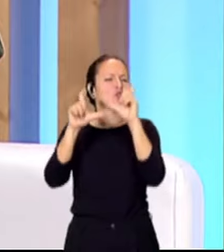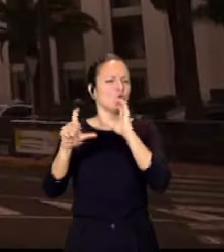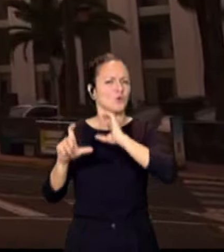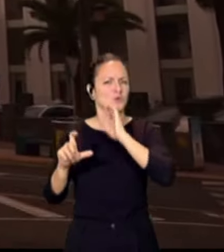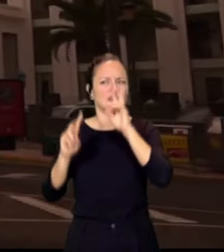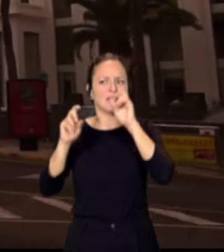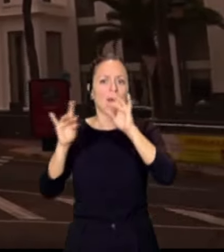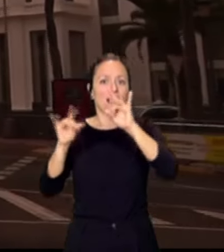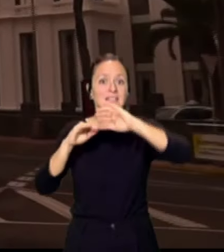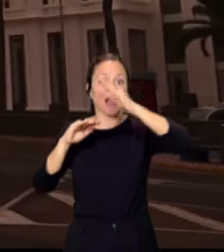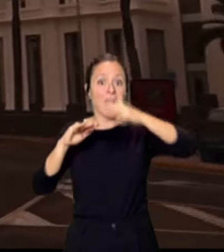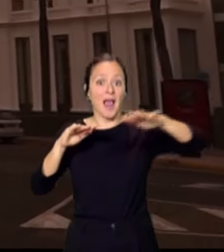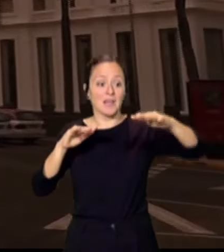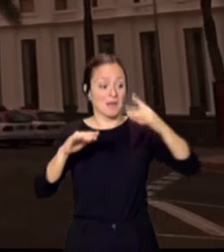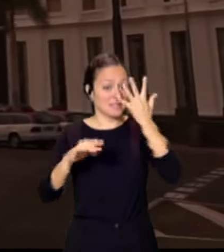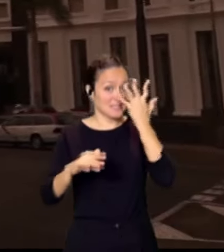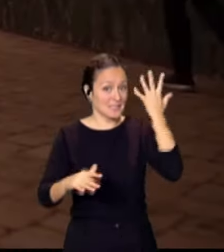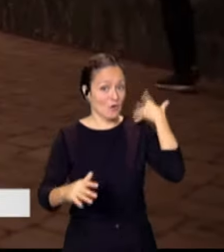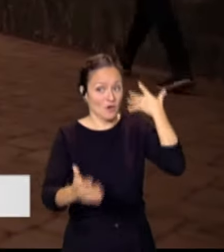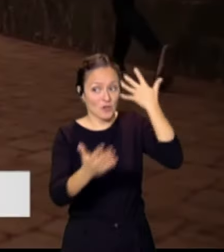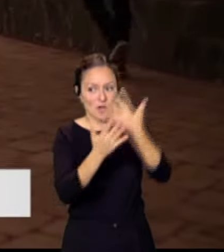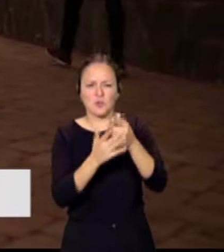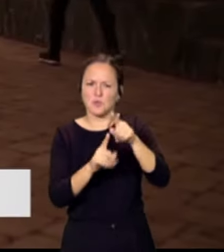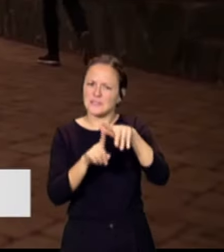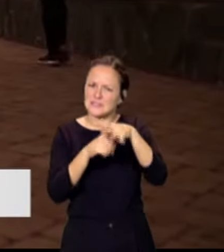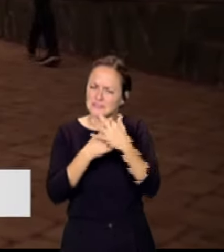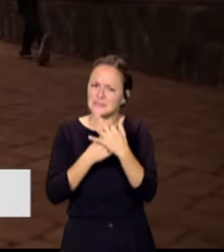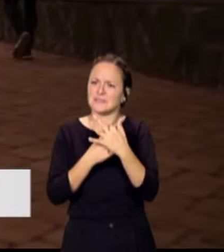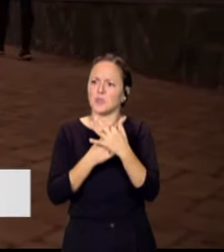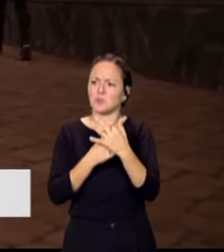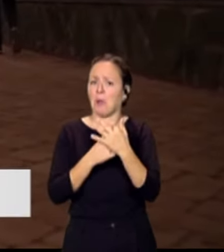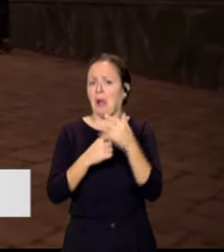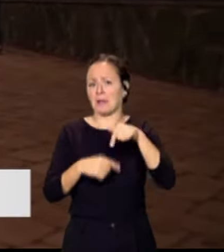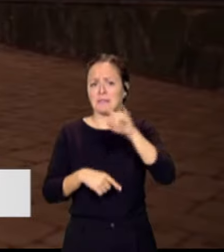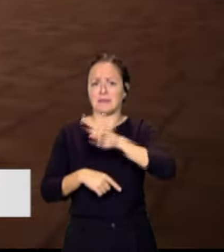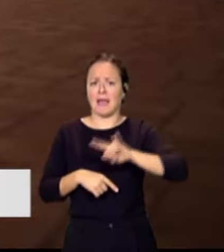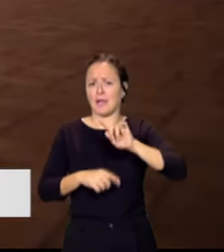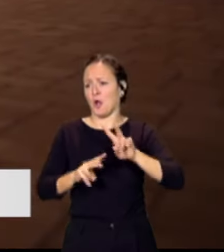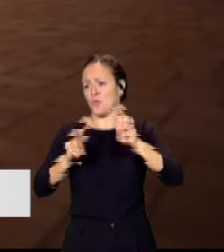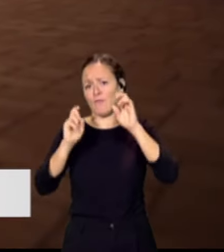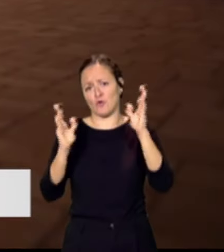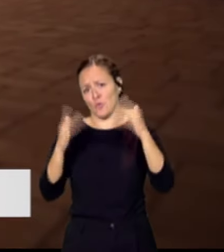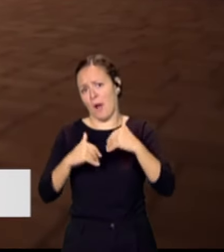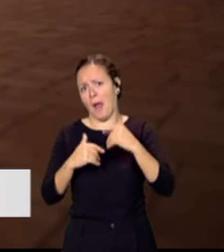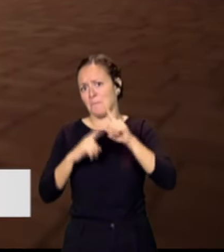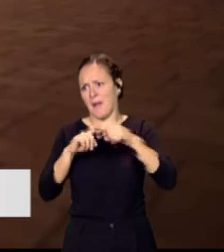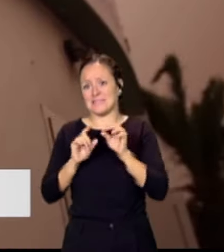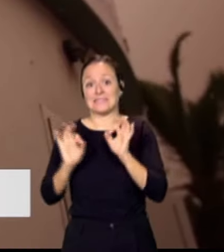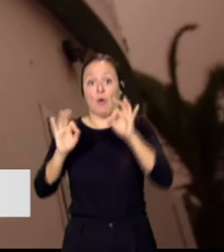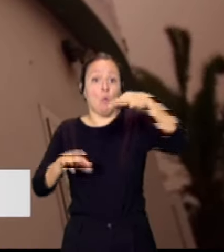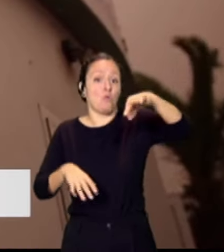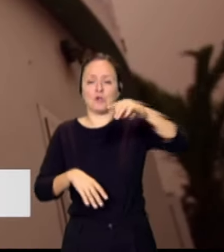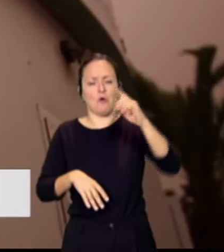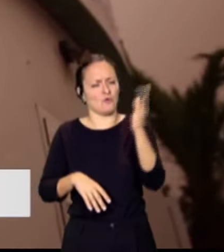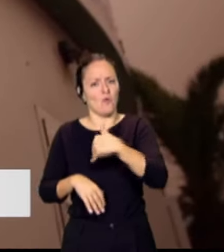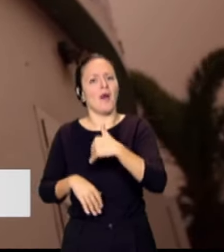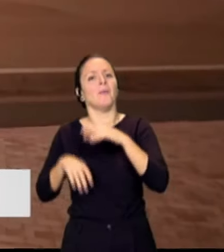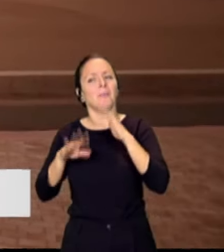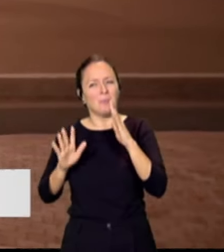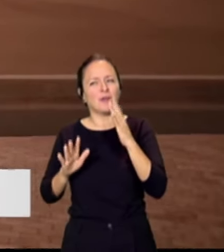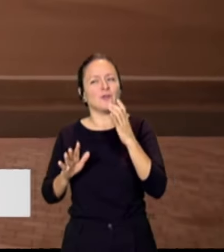calima Durante los últimos 5 años un fenómeno que no es nuevo para Canarias que ni siquiera es exclusivo de aquí pero seguro que s han notado que